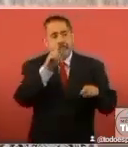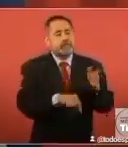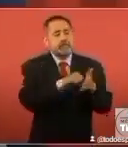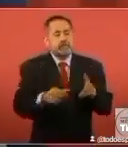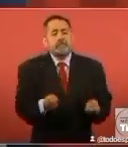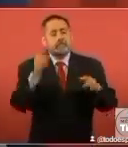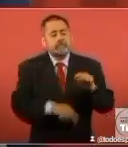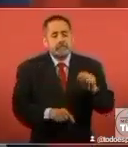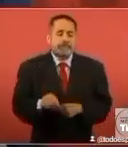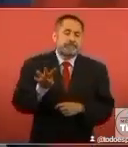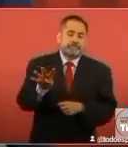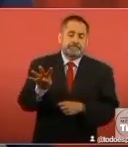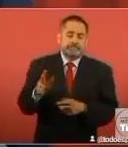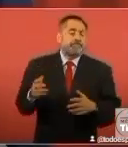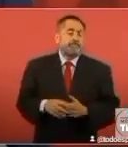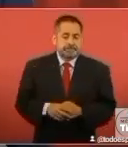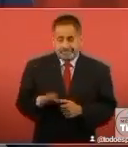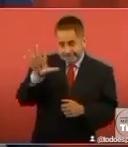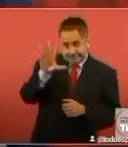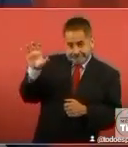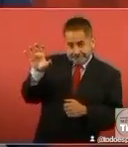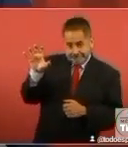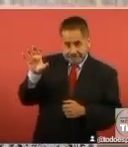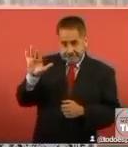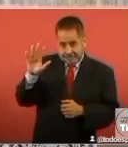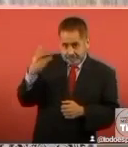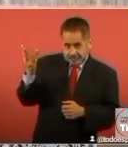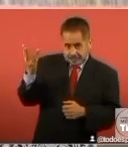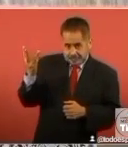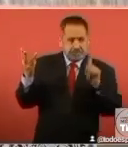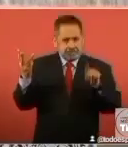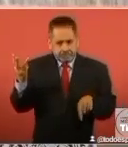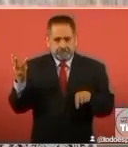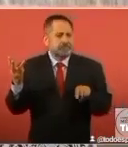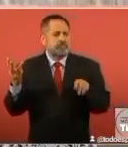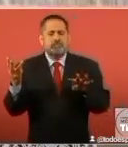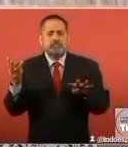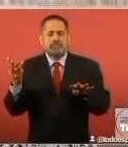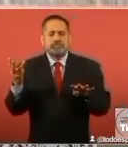19. De 553.